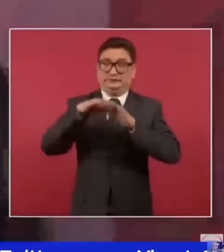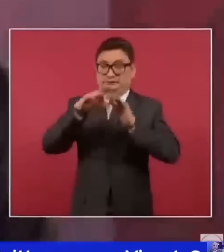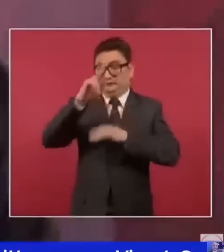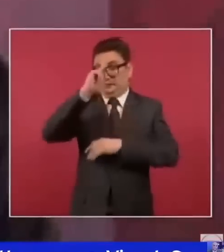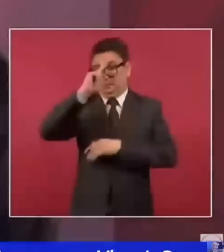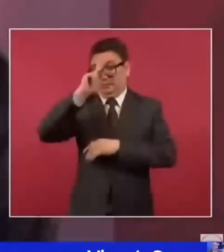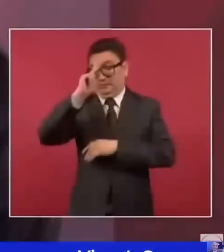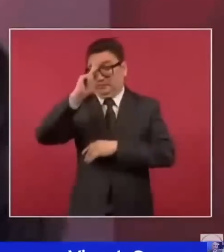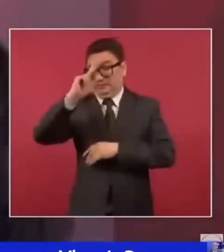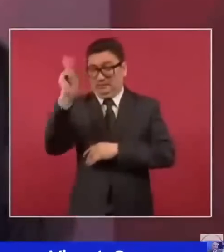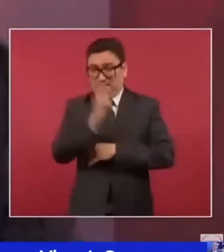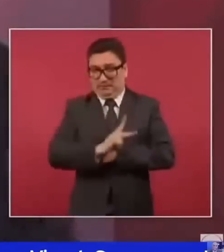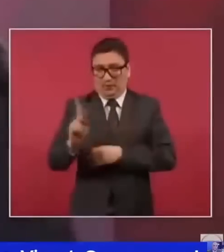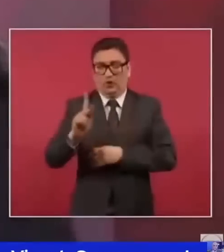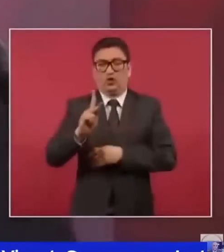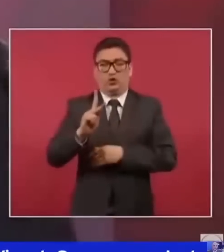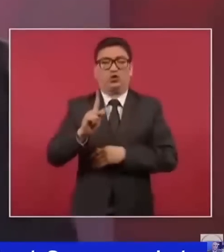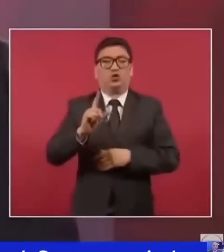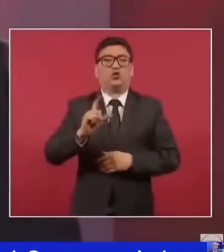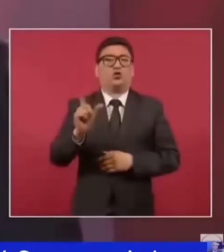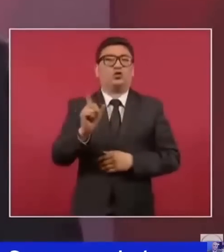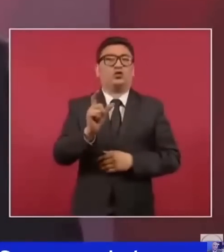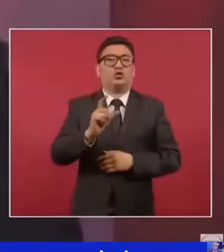corrupción en toda la historia de México